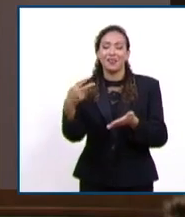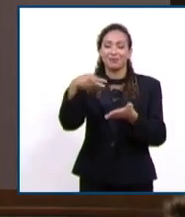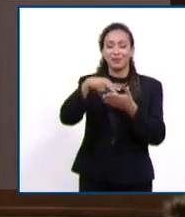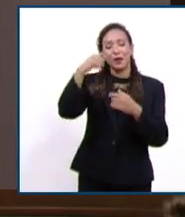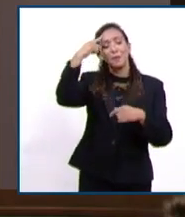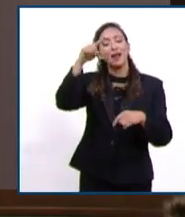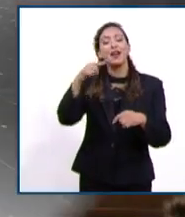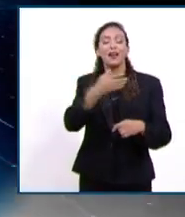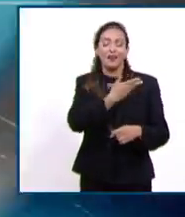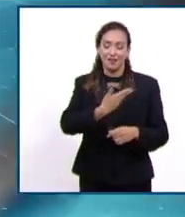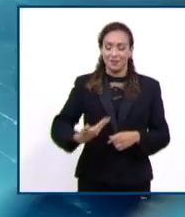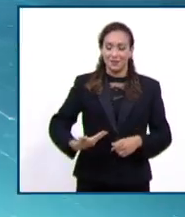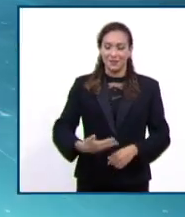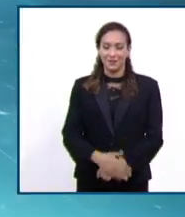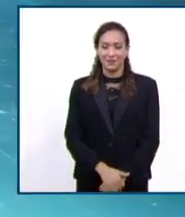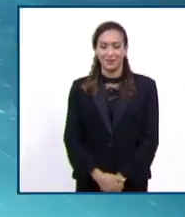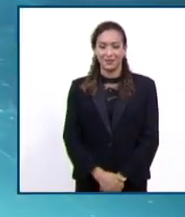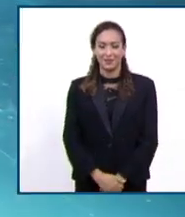República.